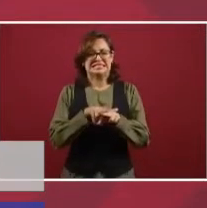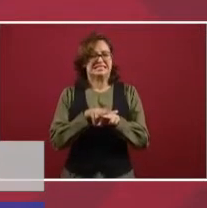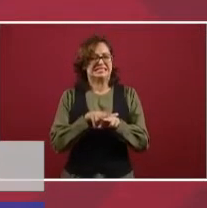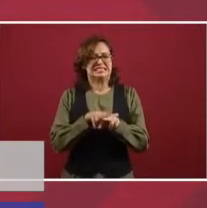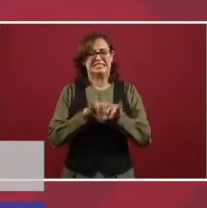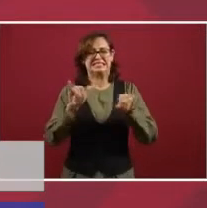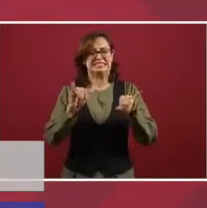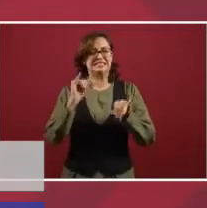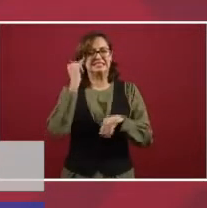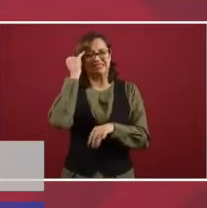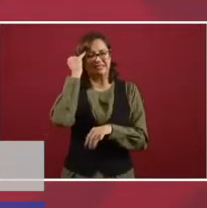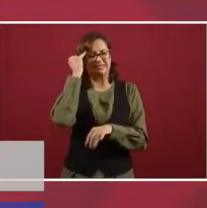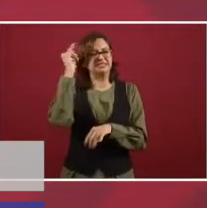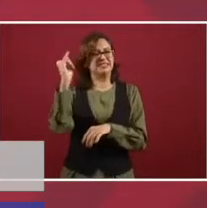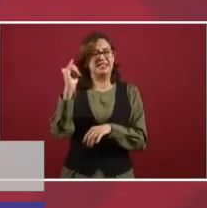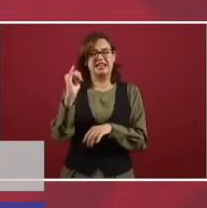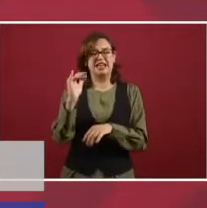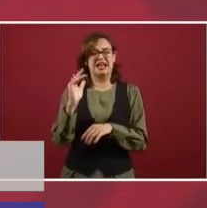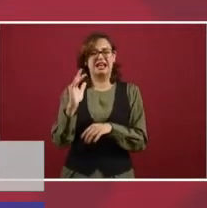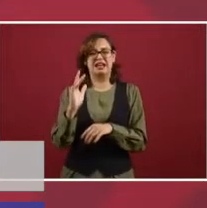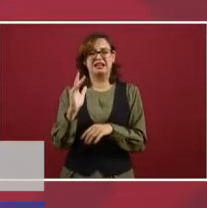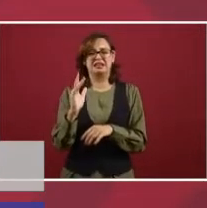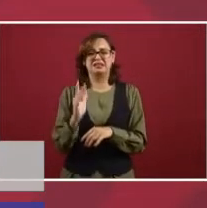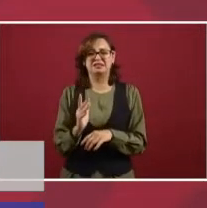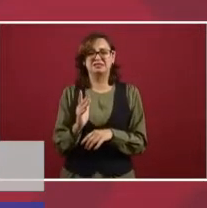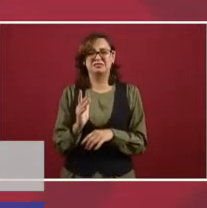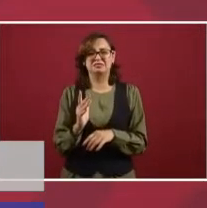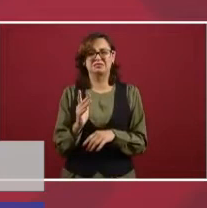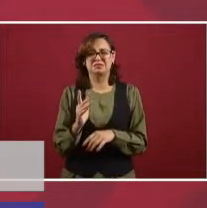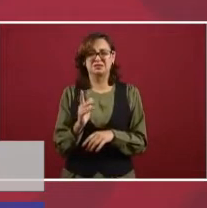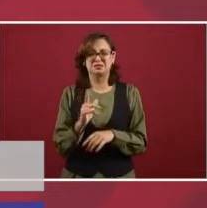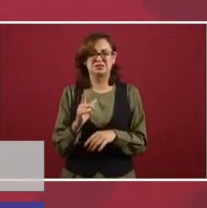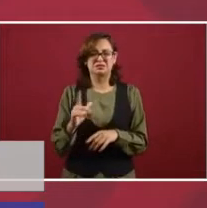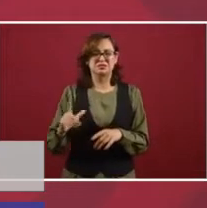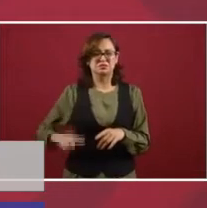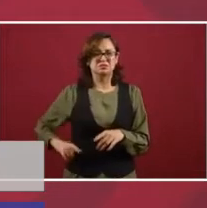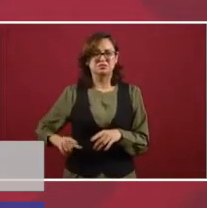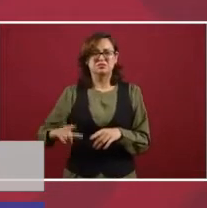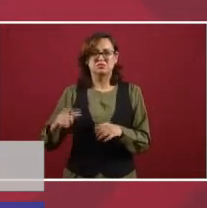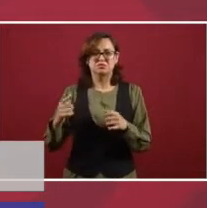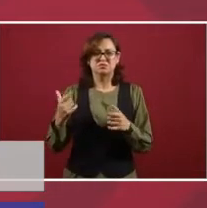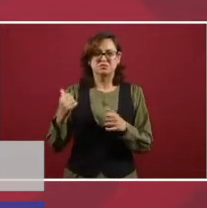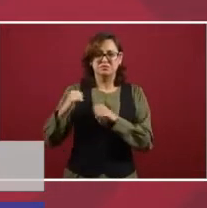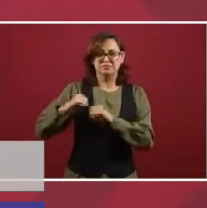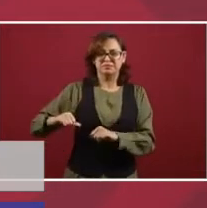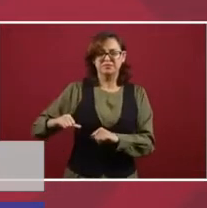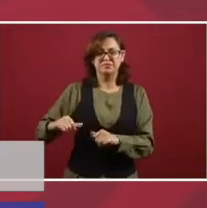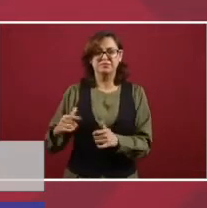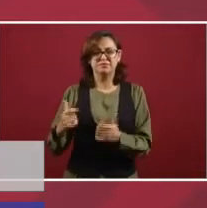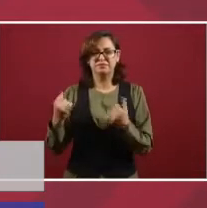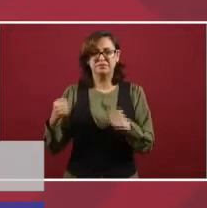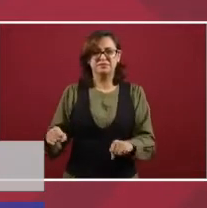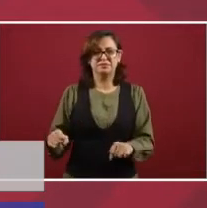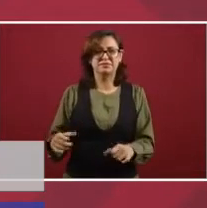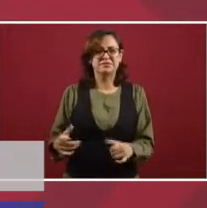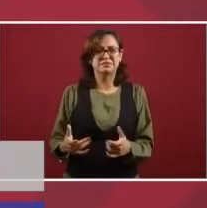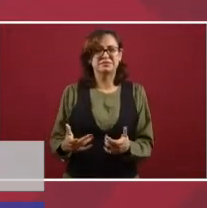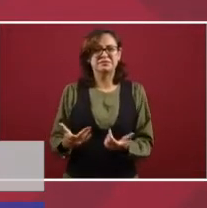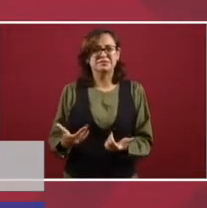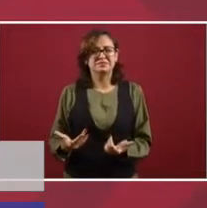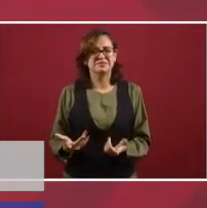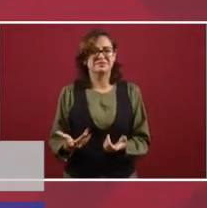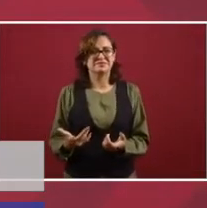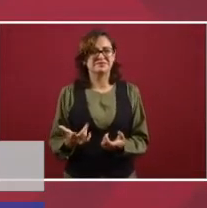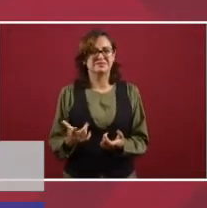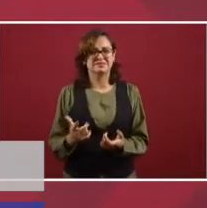Expresa sus condolencias por la pérdida del maestro Miguel León Portilla, historiador de primer orden y defensor de los pueblos originarios. El mejor